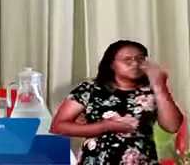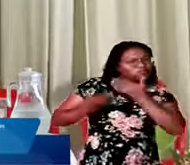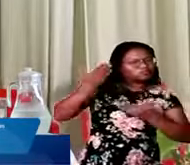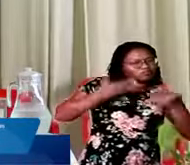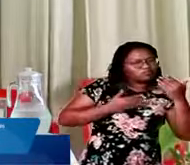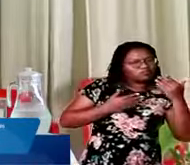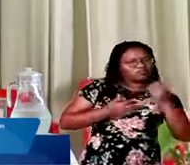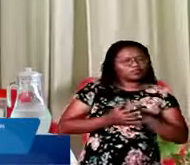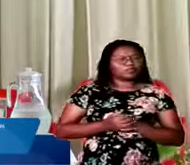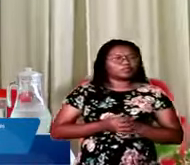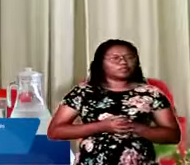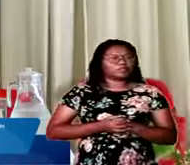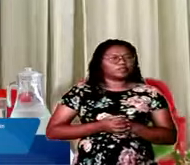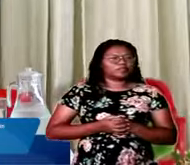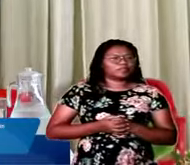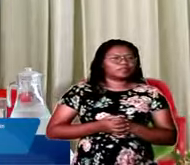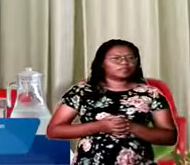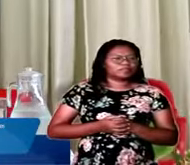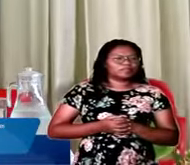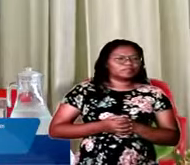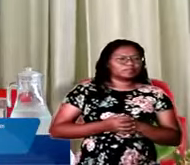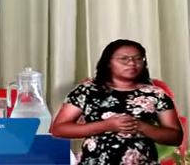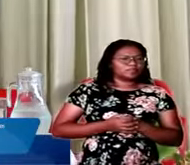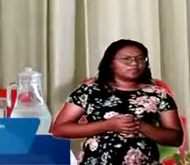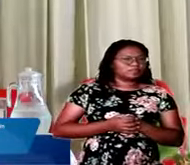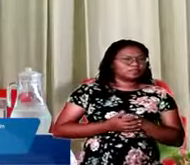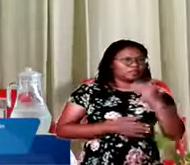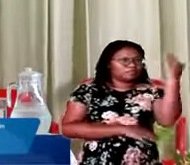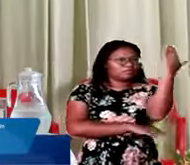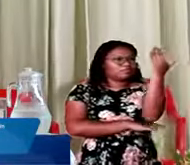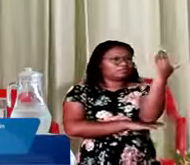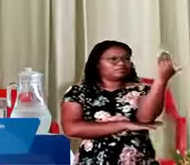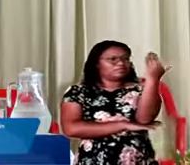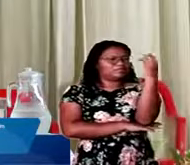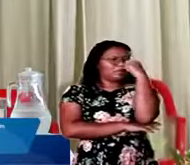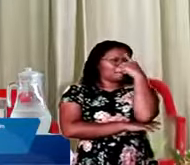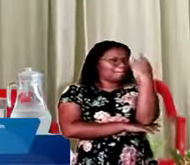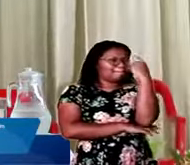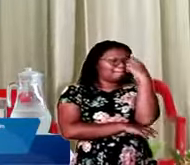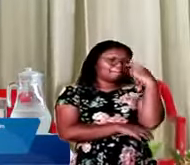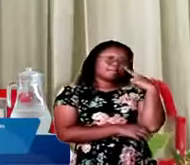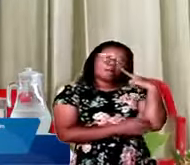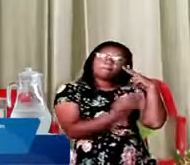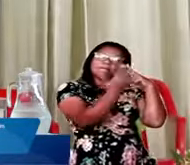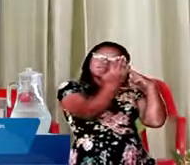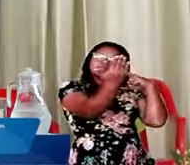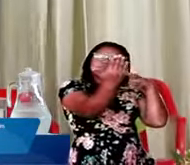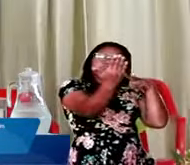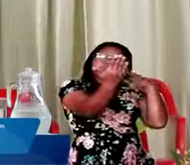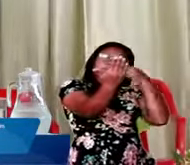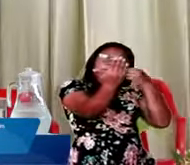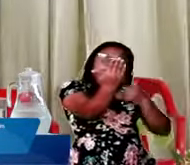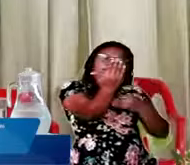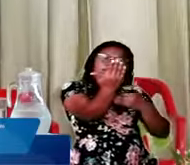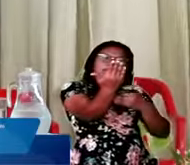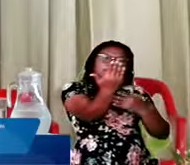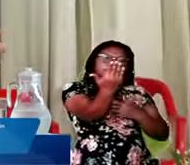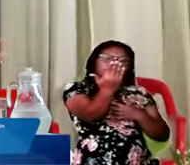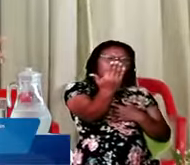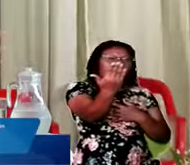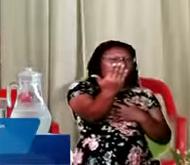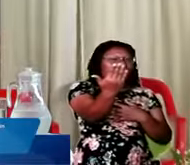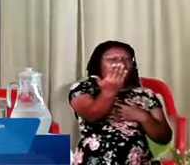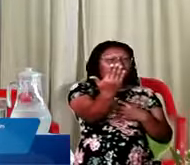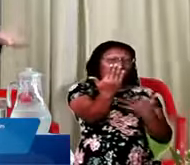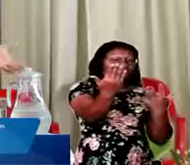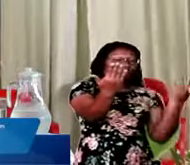en el espejo, le voy a poner frente a usted un espejo y usted mire en el espejo si en verdad se ve la mancha o no, o es